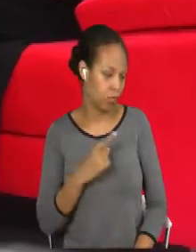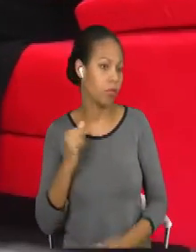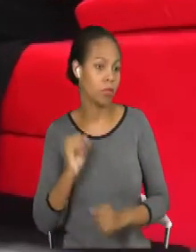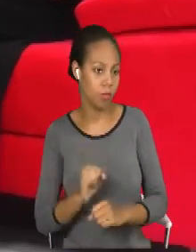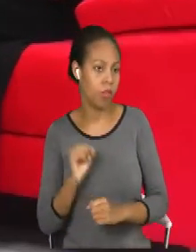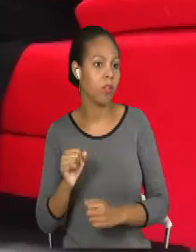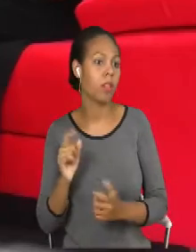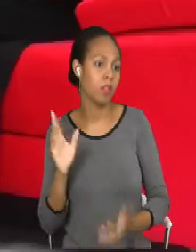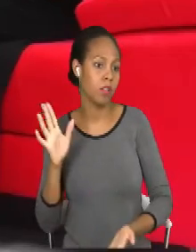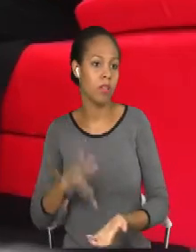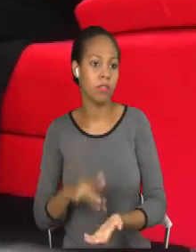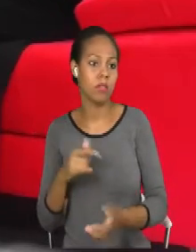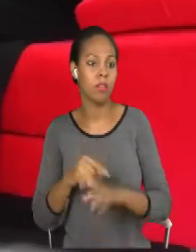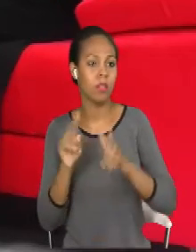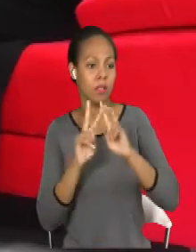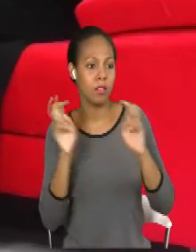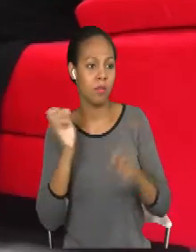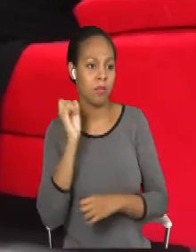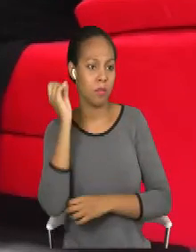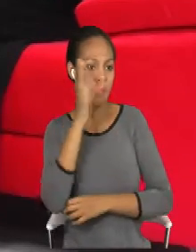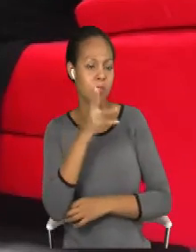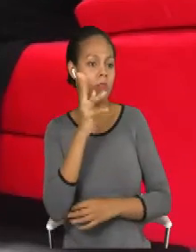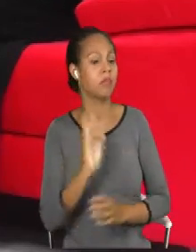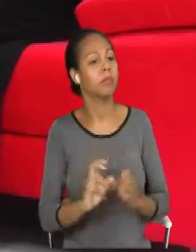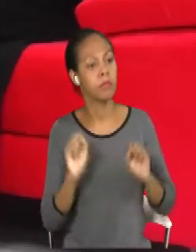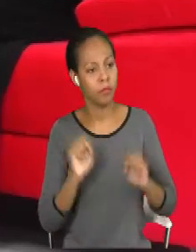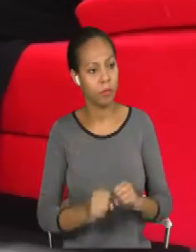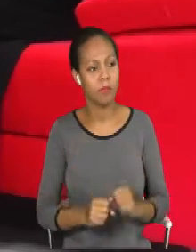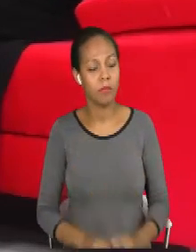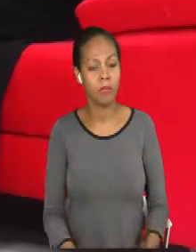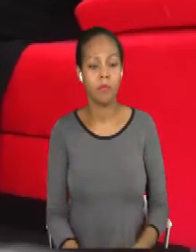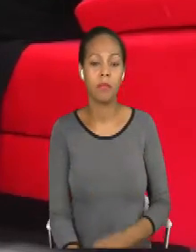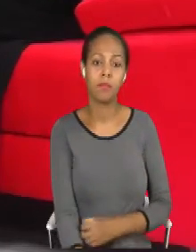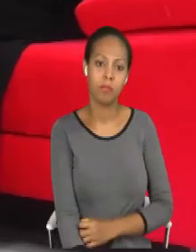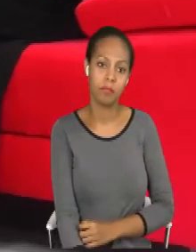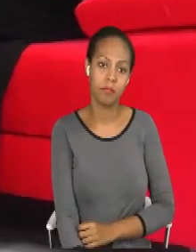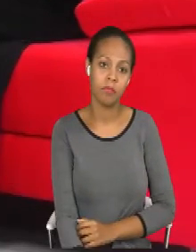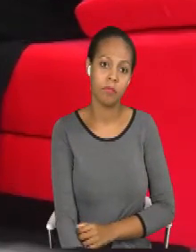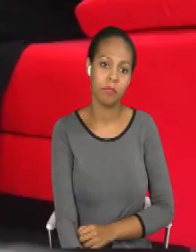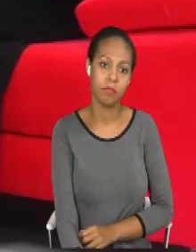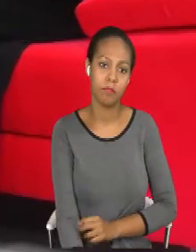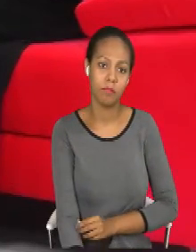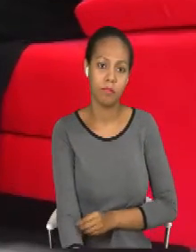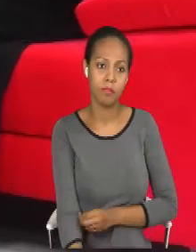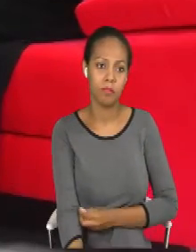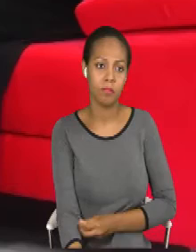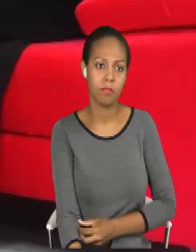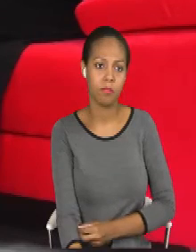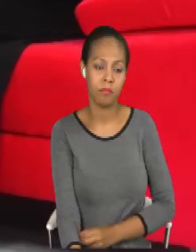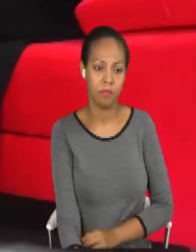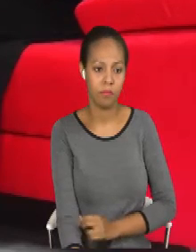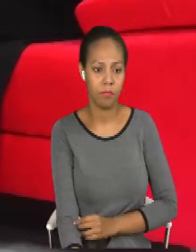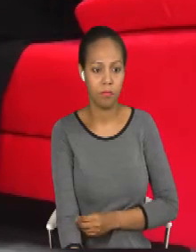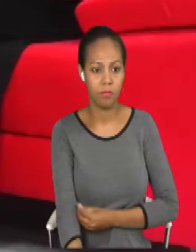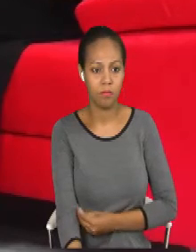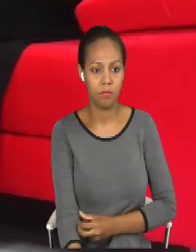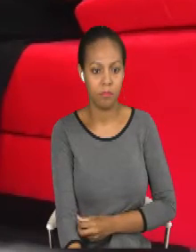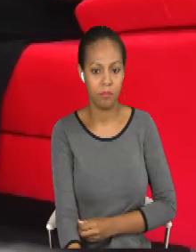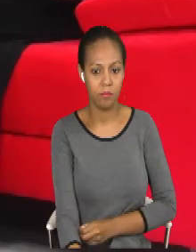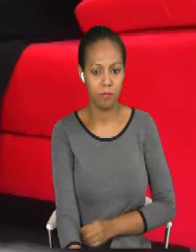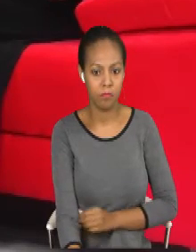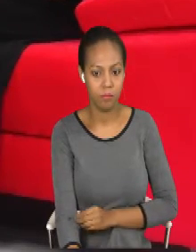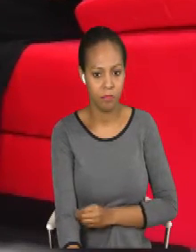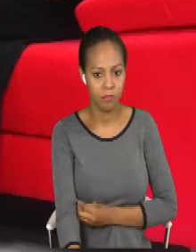presentar el tema. Pero, ah, qué bueno. Pero se incluyó. Alfa, pues utilizamos las